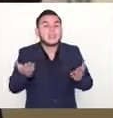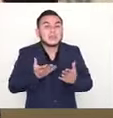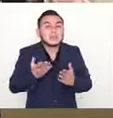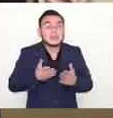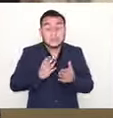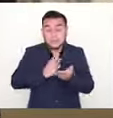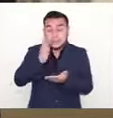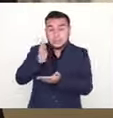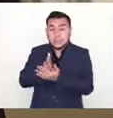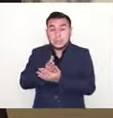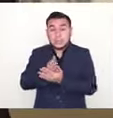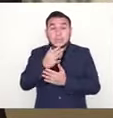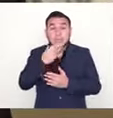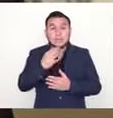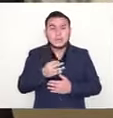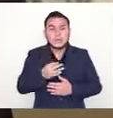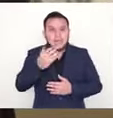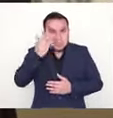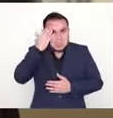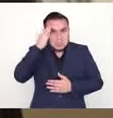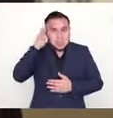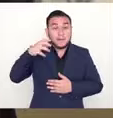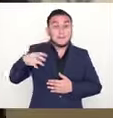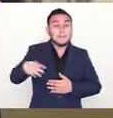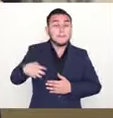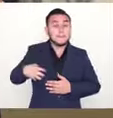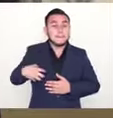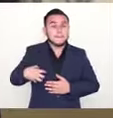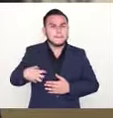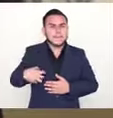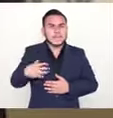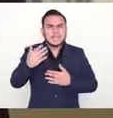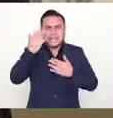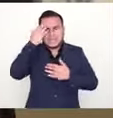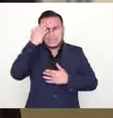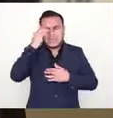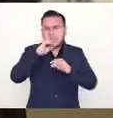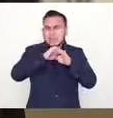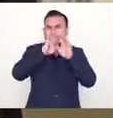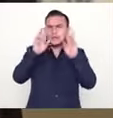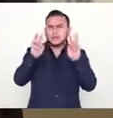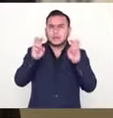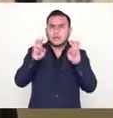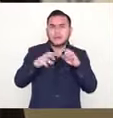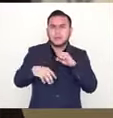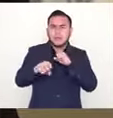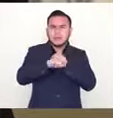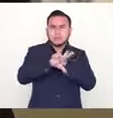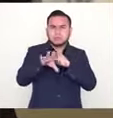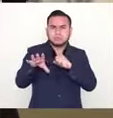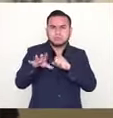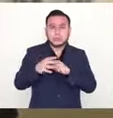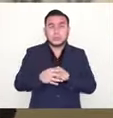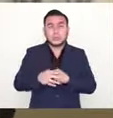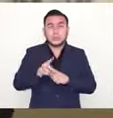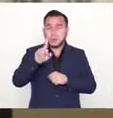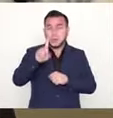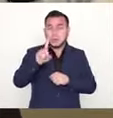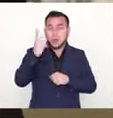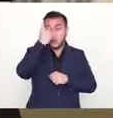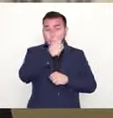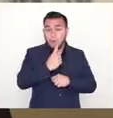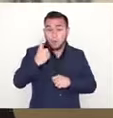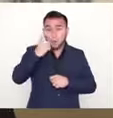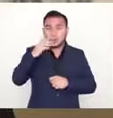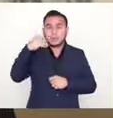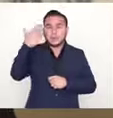estadio otra cosa de estar yo no sabía la mentira que habían fraguado pero si conoce de esto él puso un tweet de justo a la hora oa la media